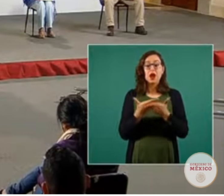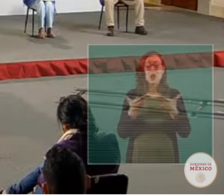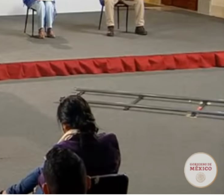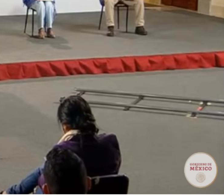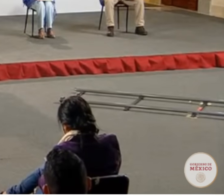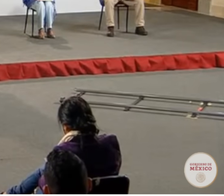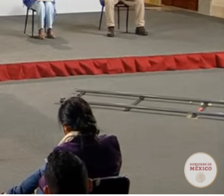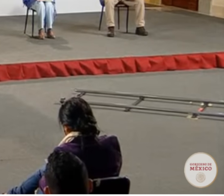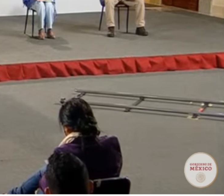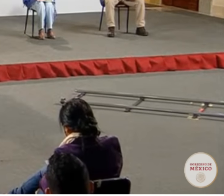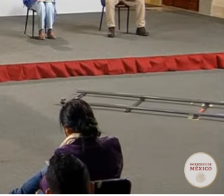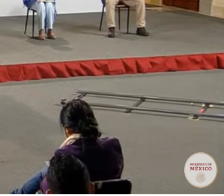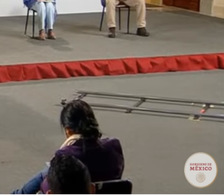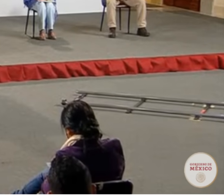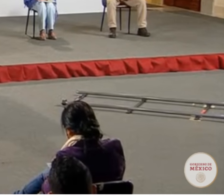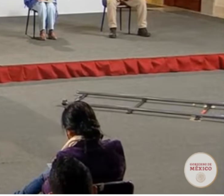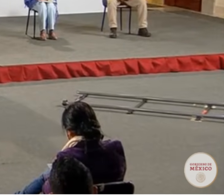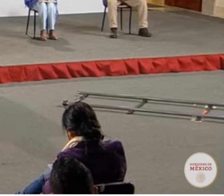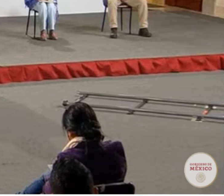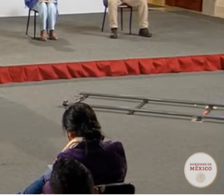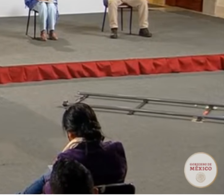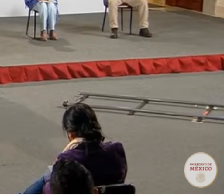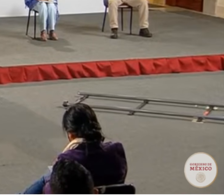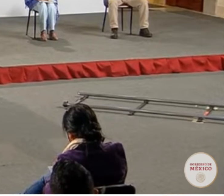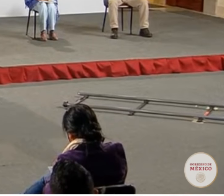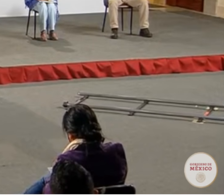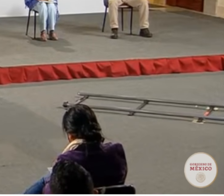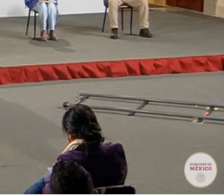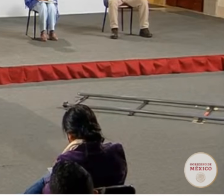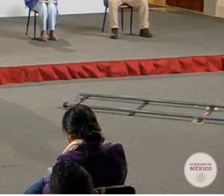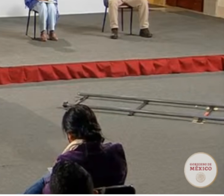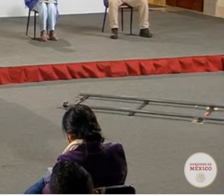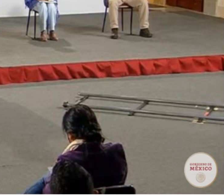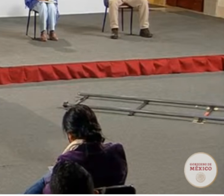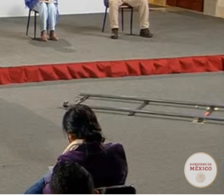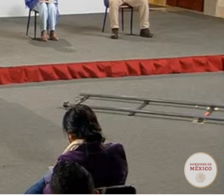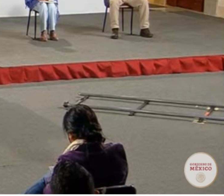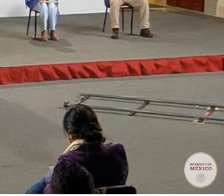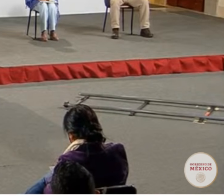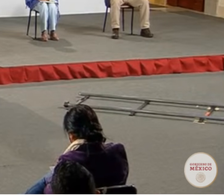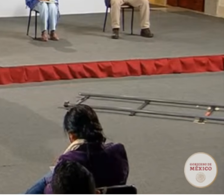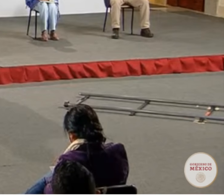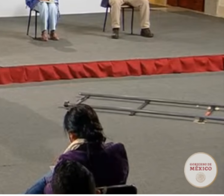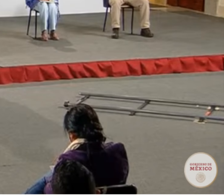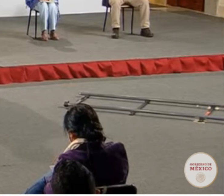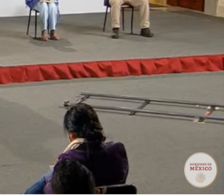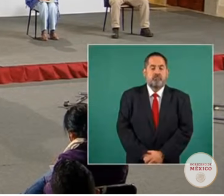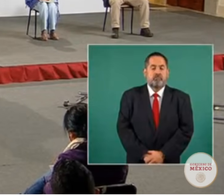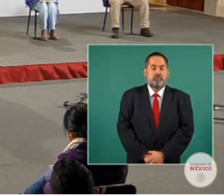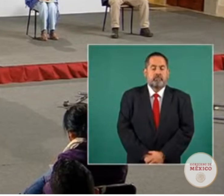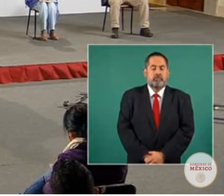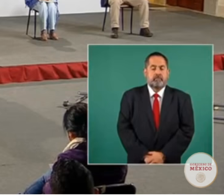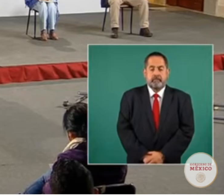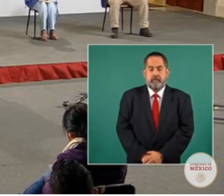para la protección de los derechos humanos y de la